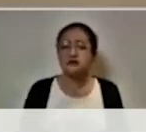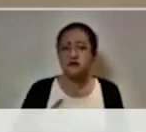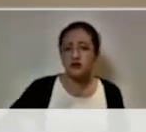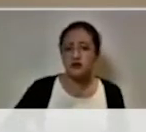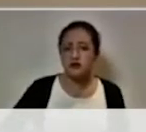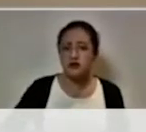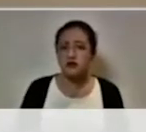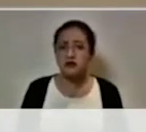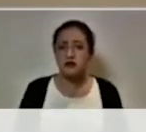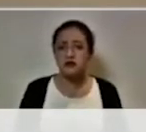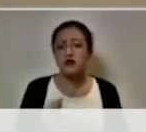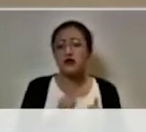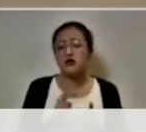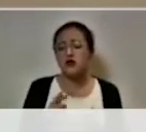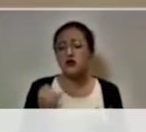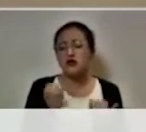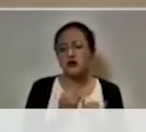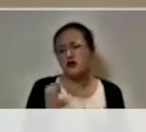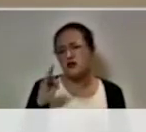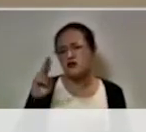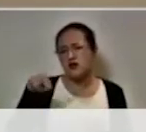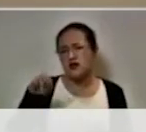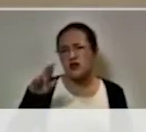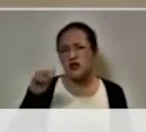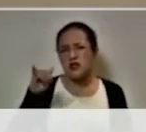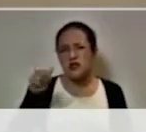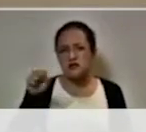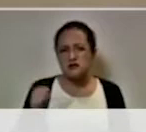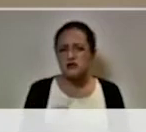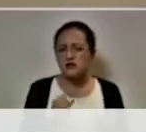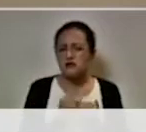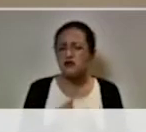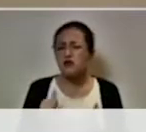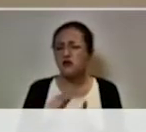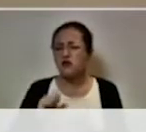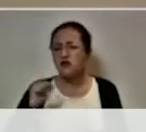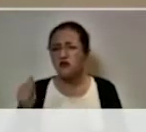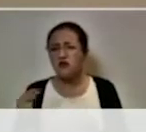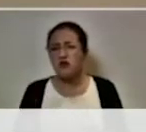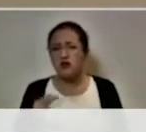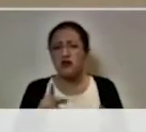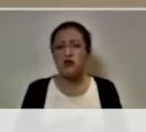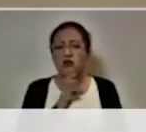Gobernación con las funerarias y con las funerarias que tuvieran